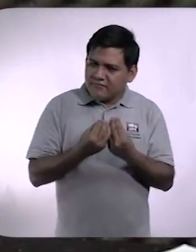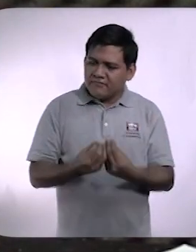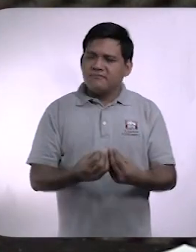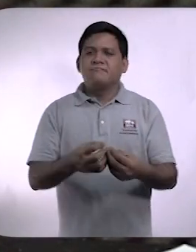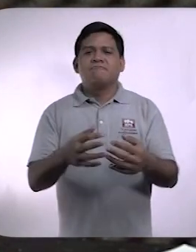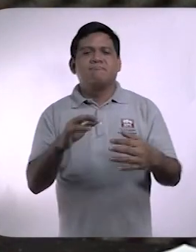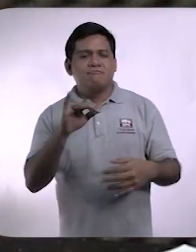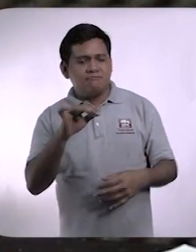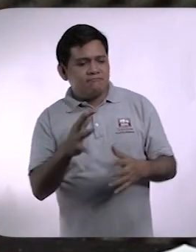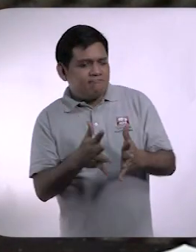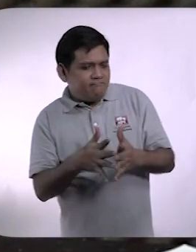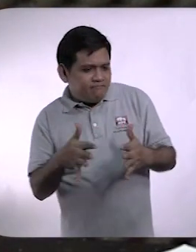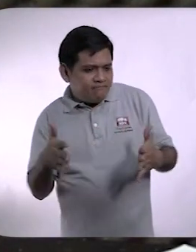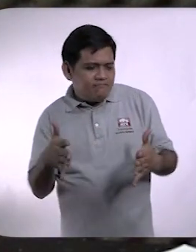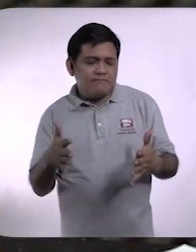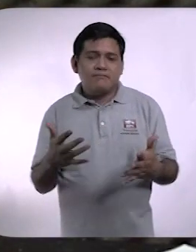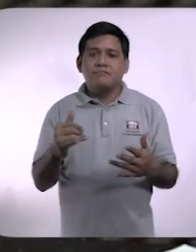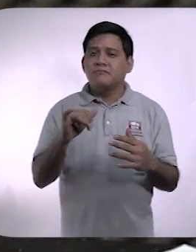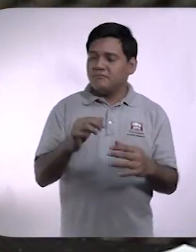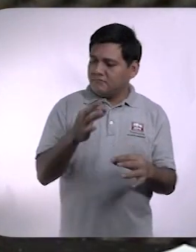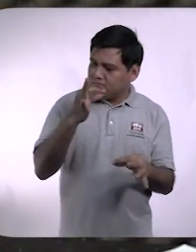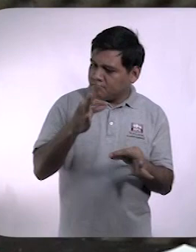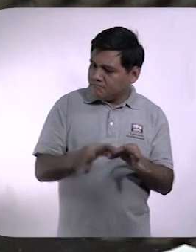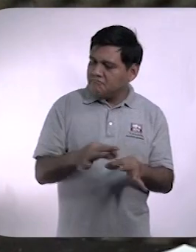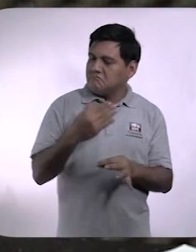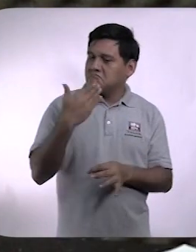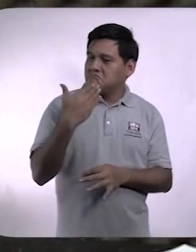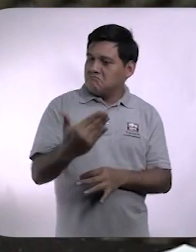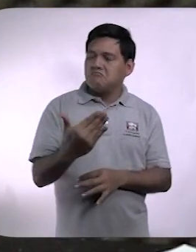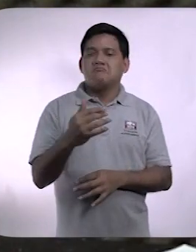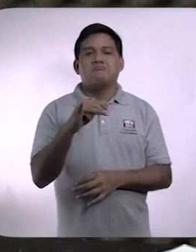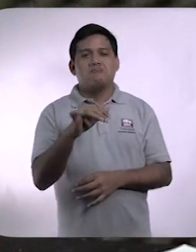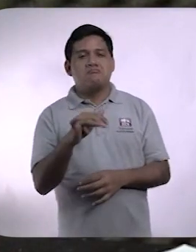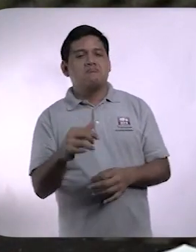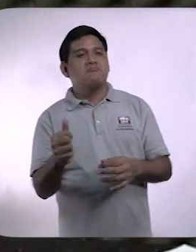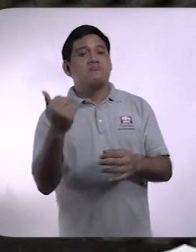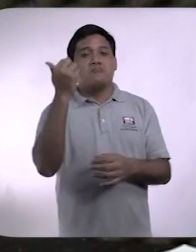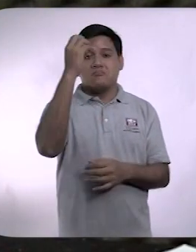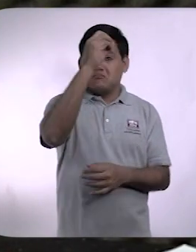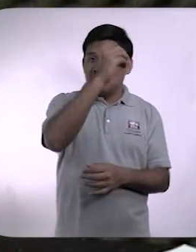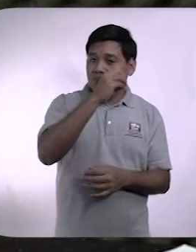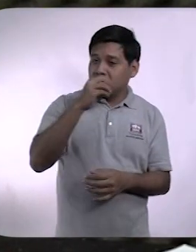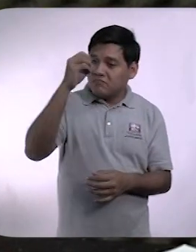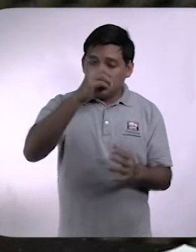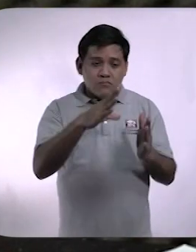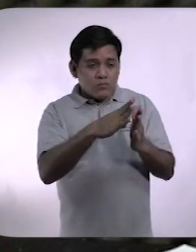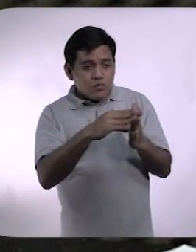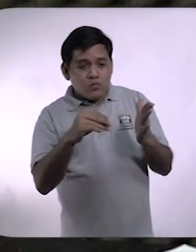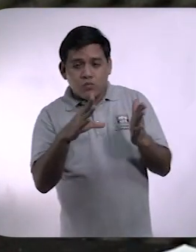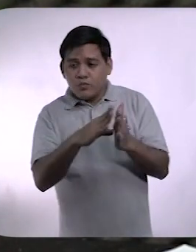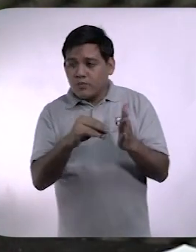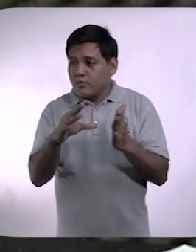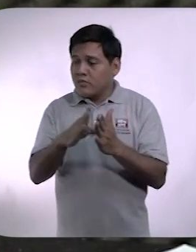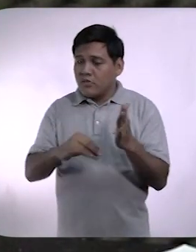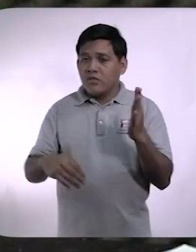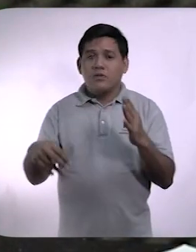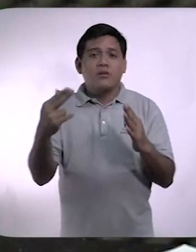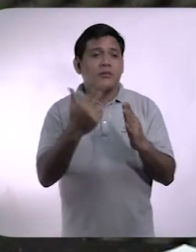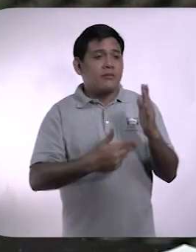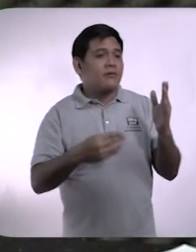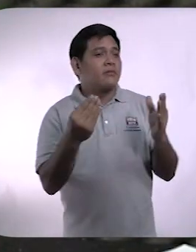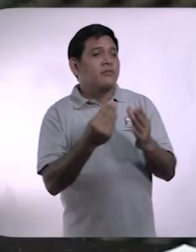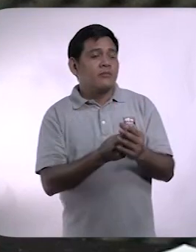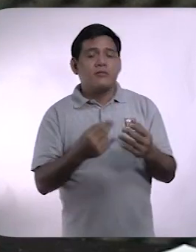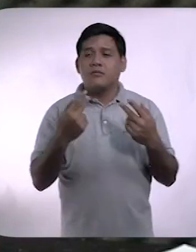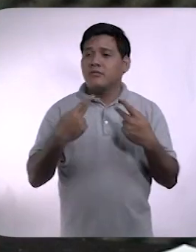precisos para lo que fue la supervisión de la impresión de las boletas en Talleres Gráficos de México. Cabe